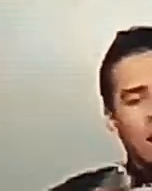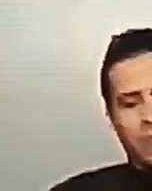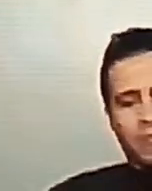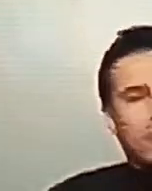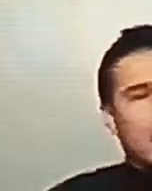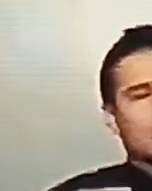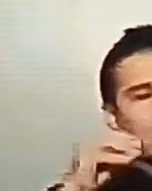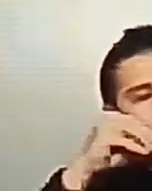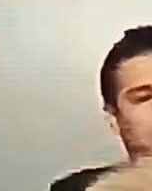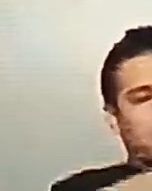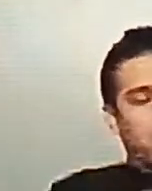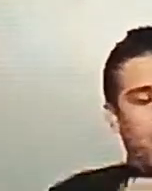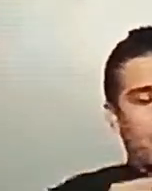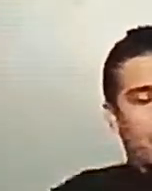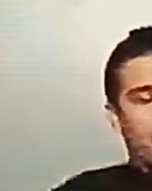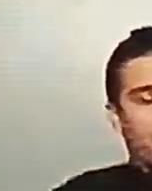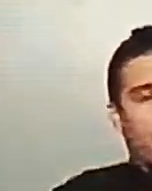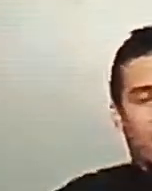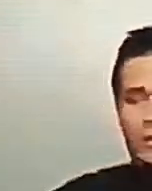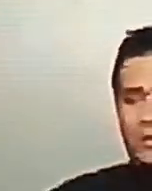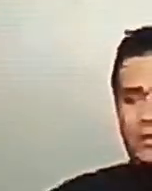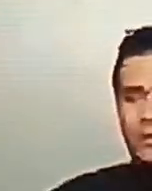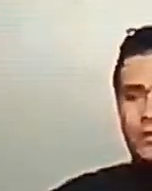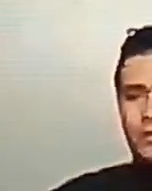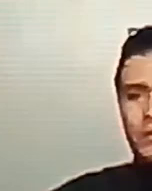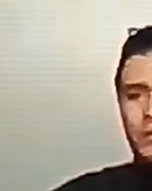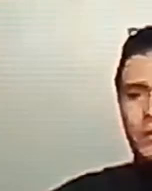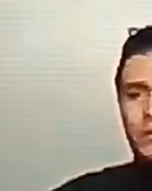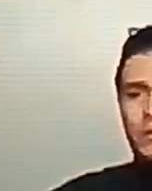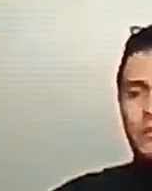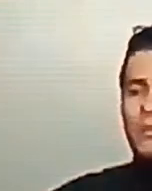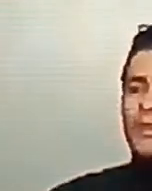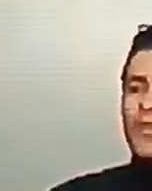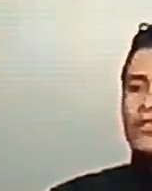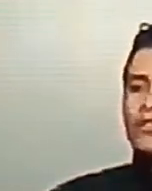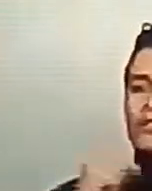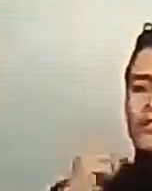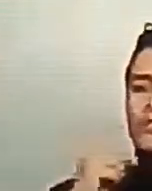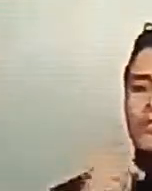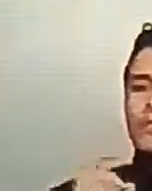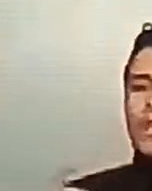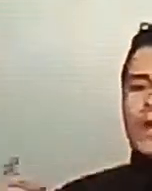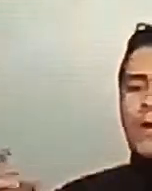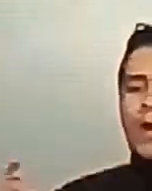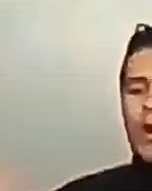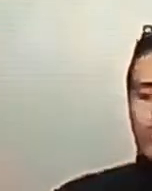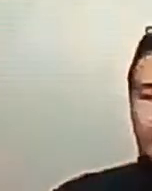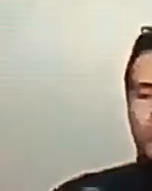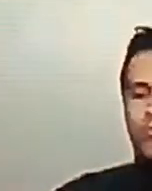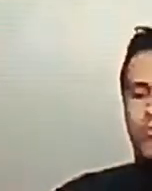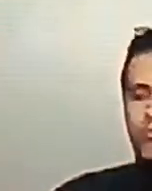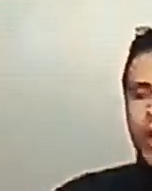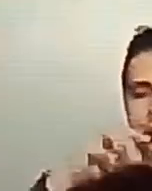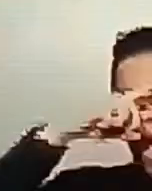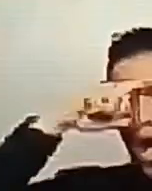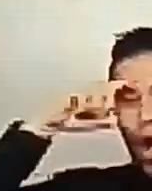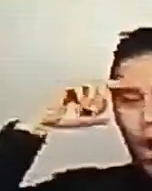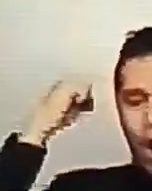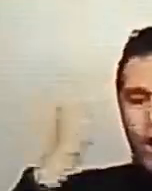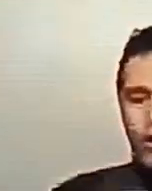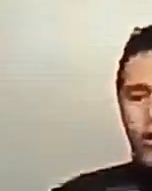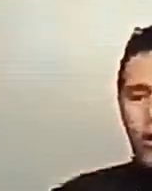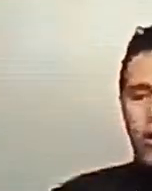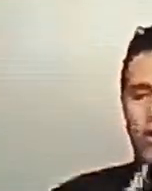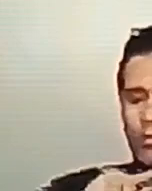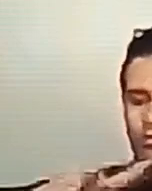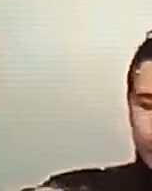De lo que se trata es que necesitamos recuperar las obras que la